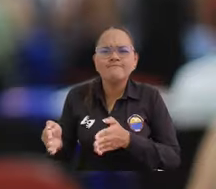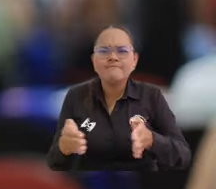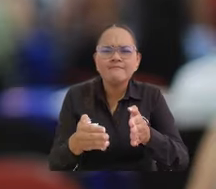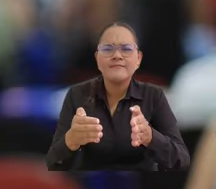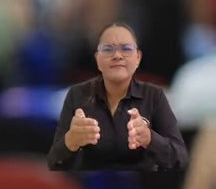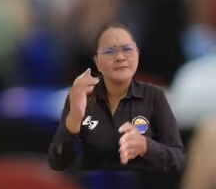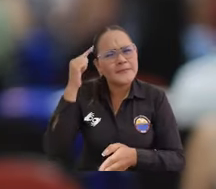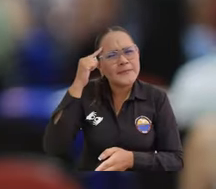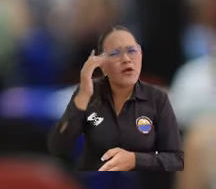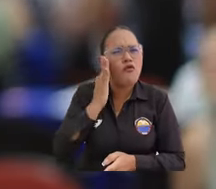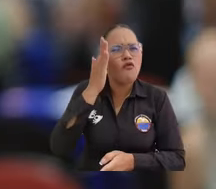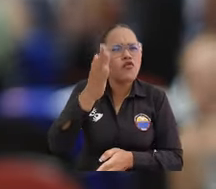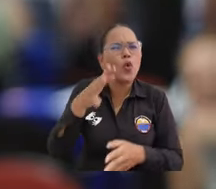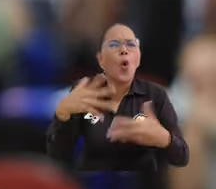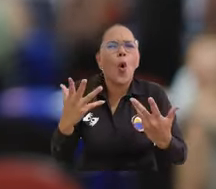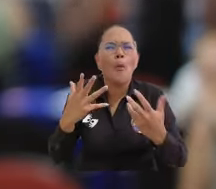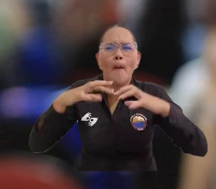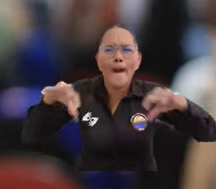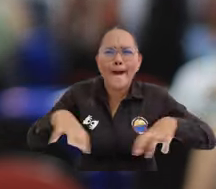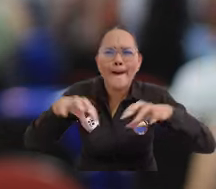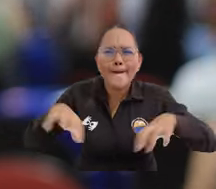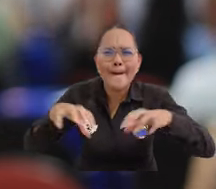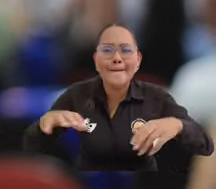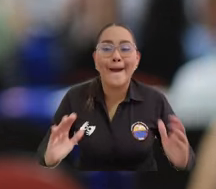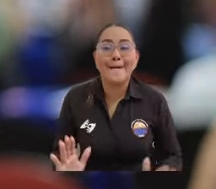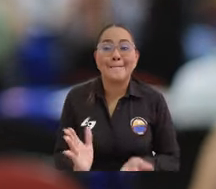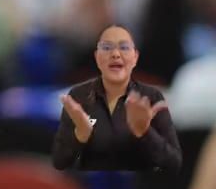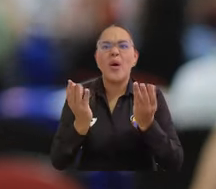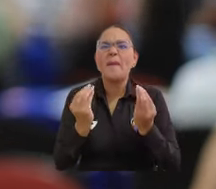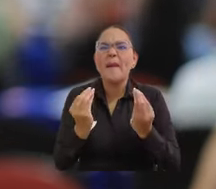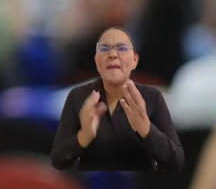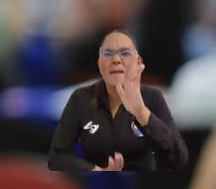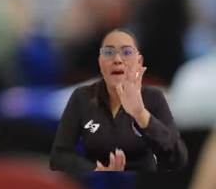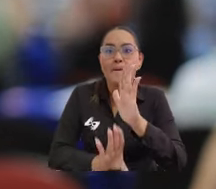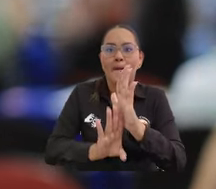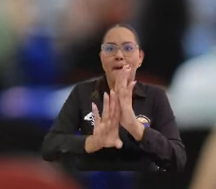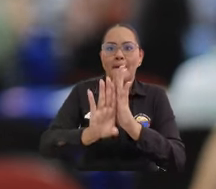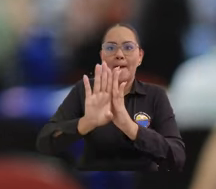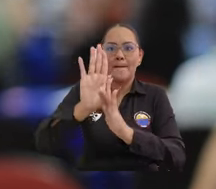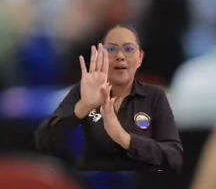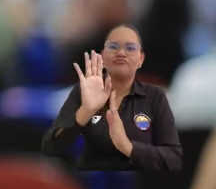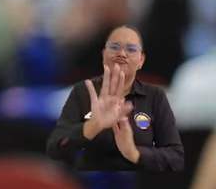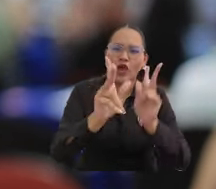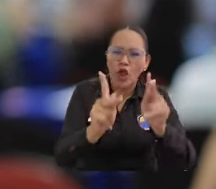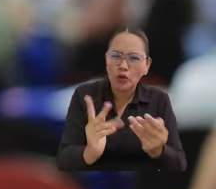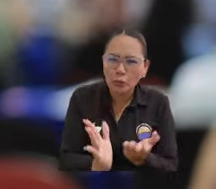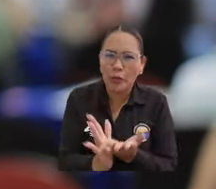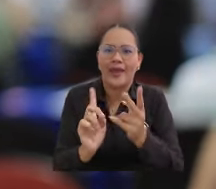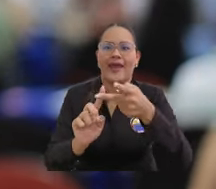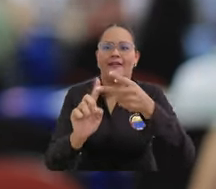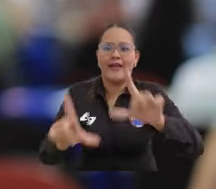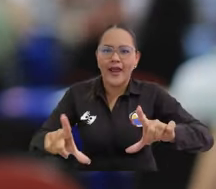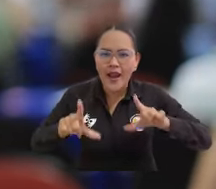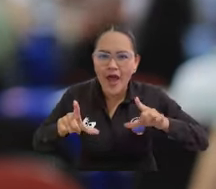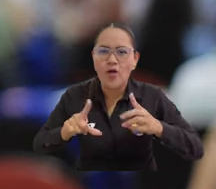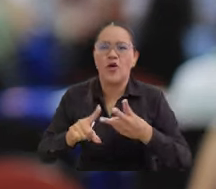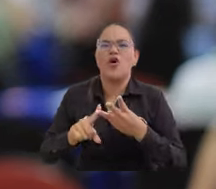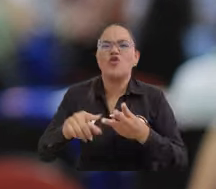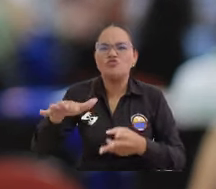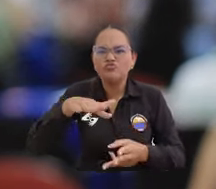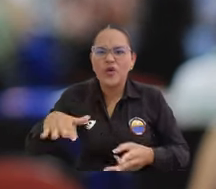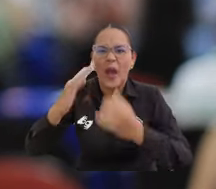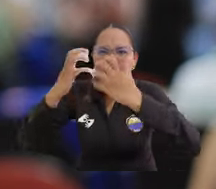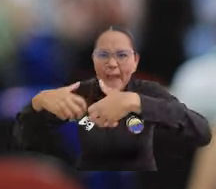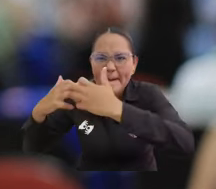Nos deja una senda hacia futuro de acciones de mejora para seguir creciendo en esta calidad del programa, en sus estudiantes, graduados,